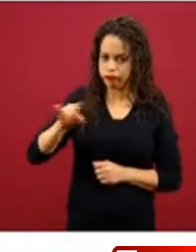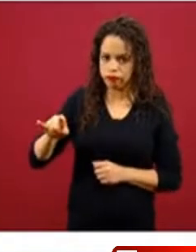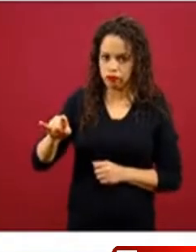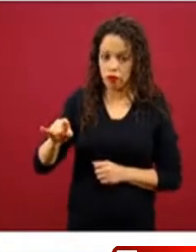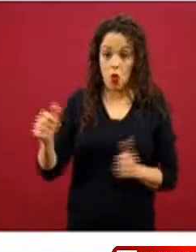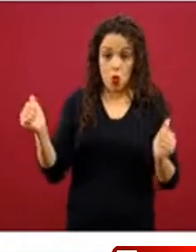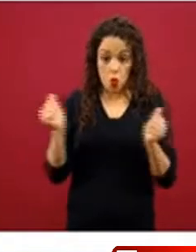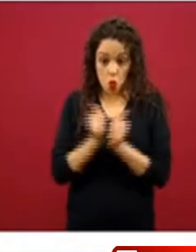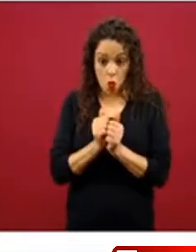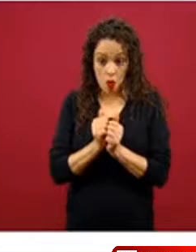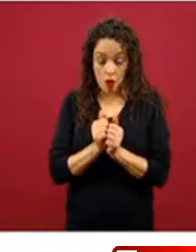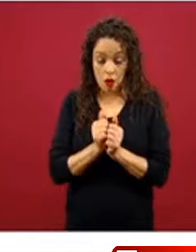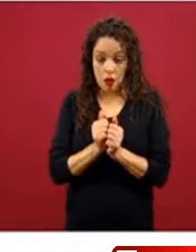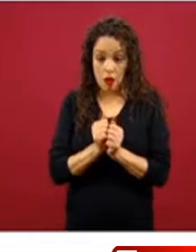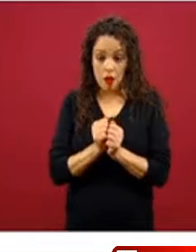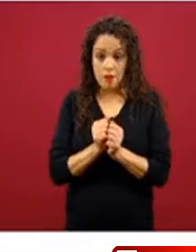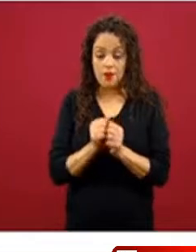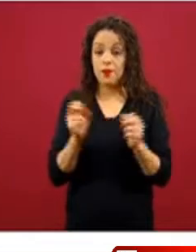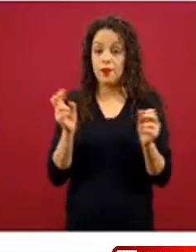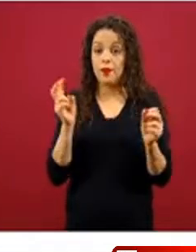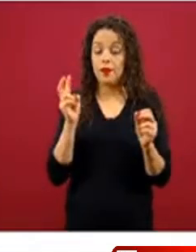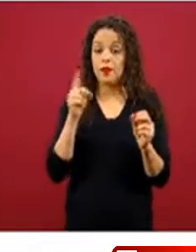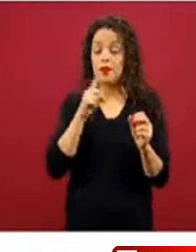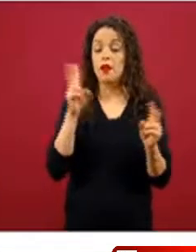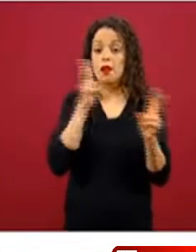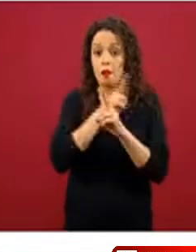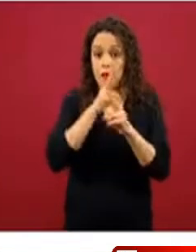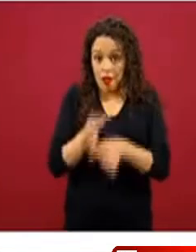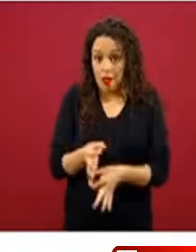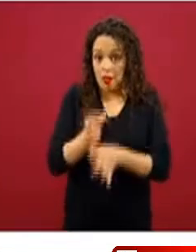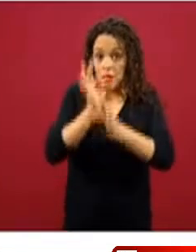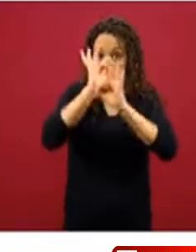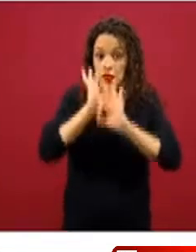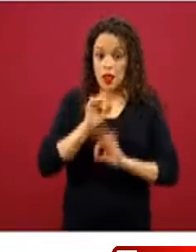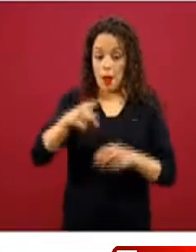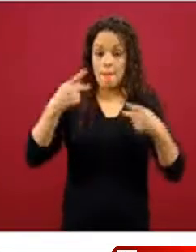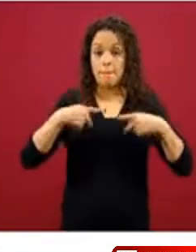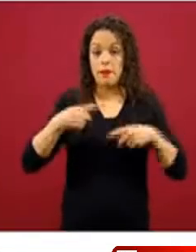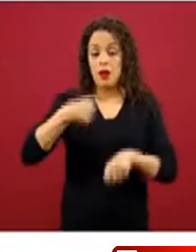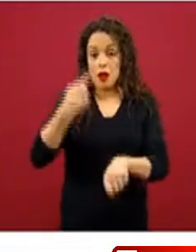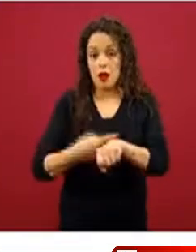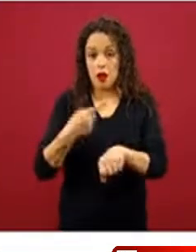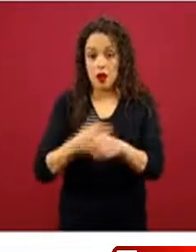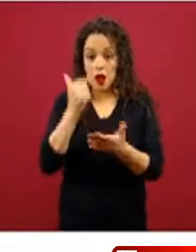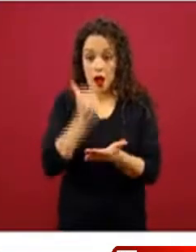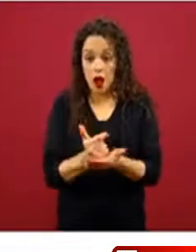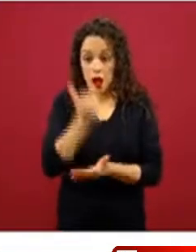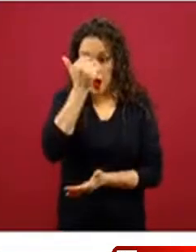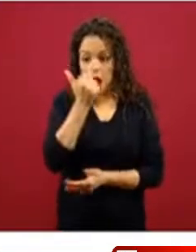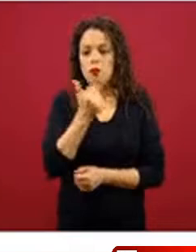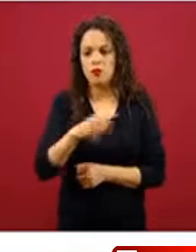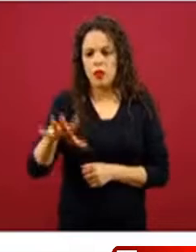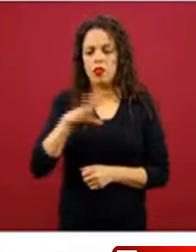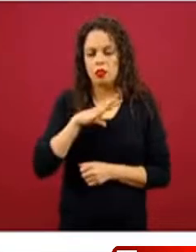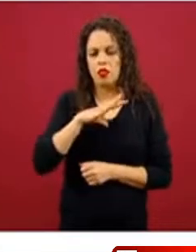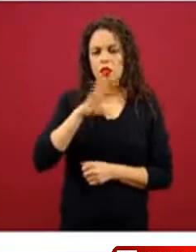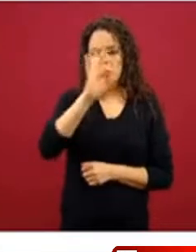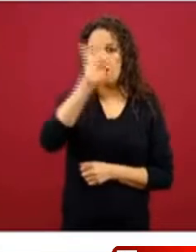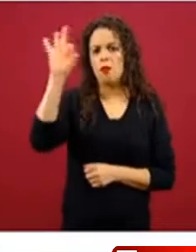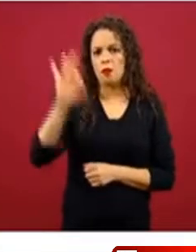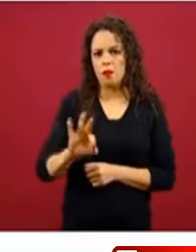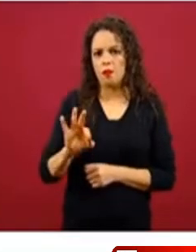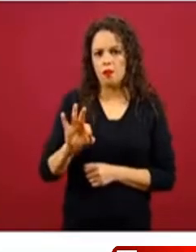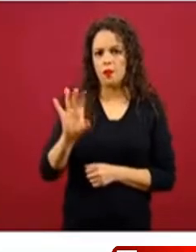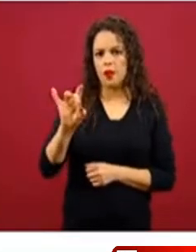con ventilador para pacientes críticos, también tenemos por encima del 30% de disponibilidad en todas las